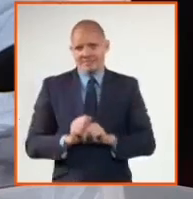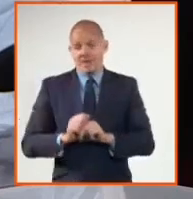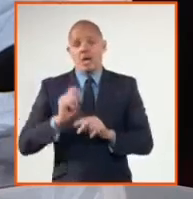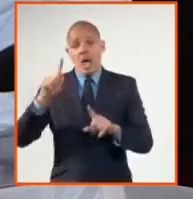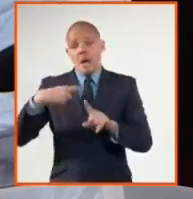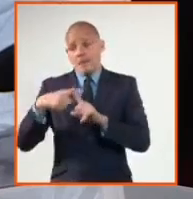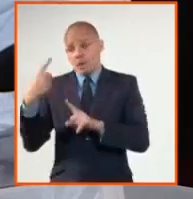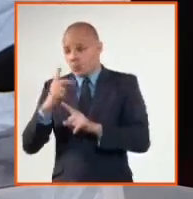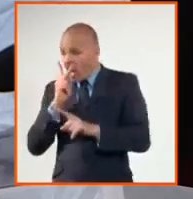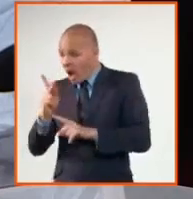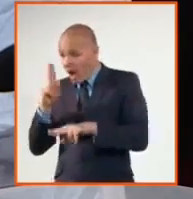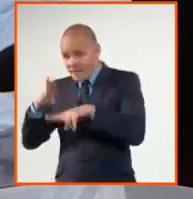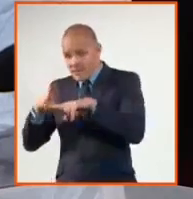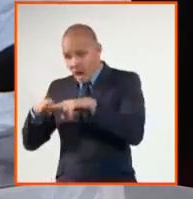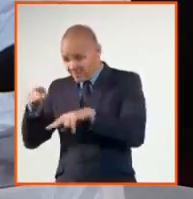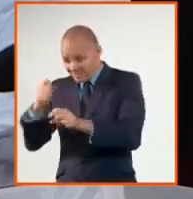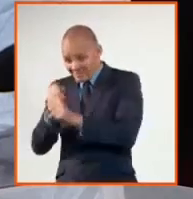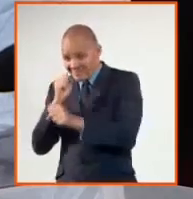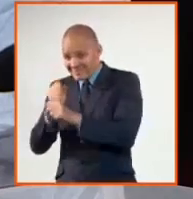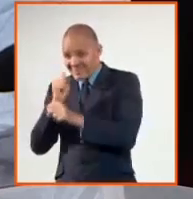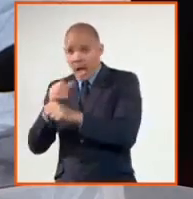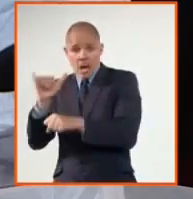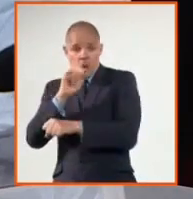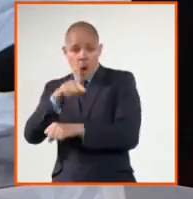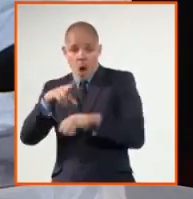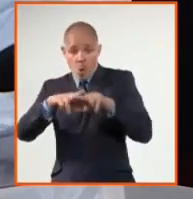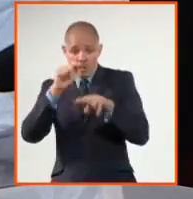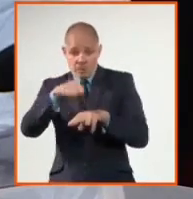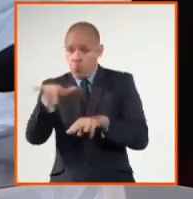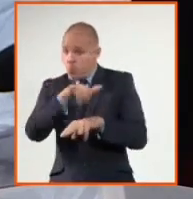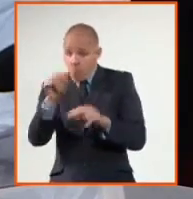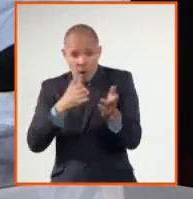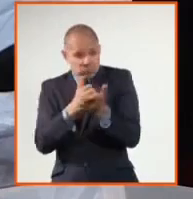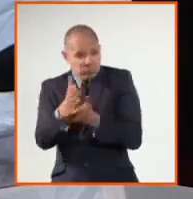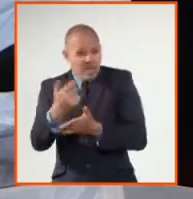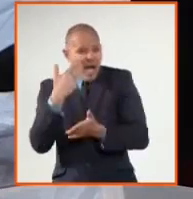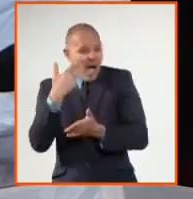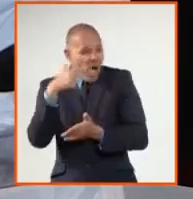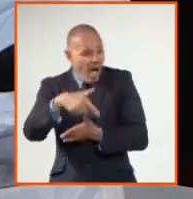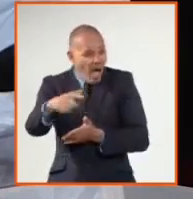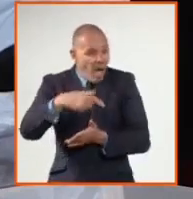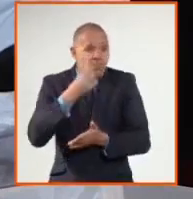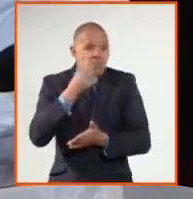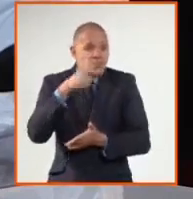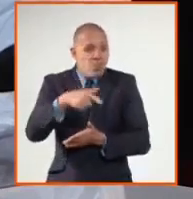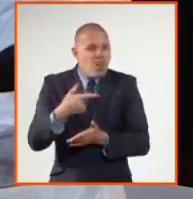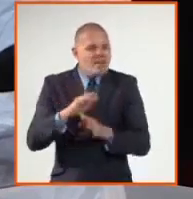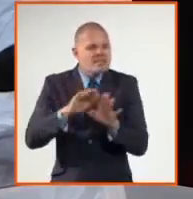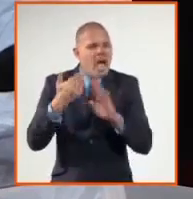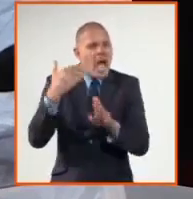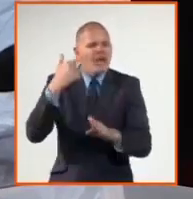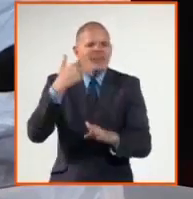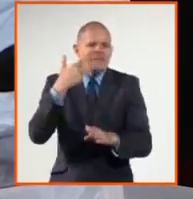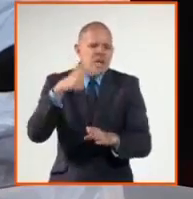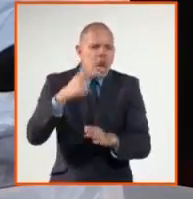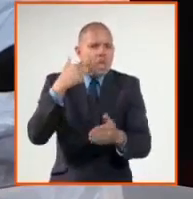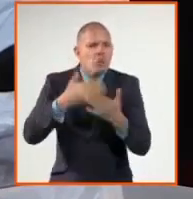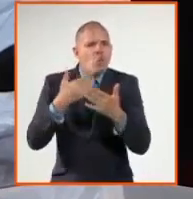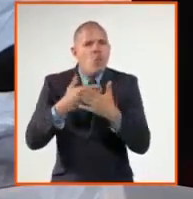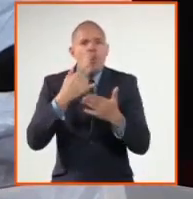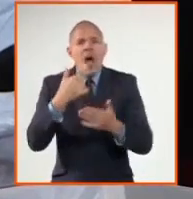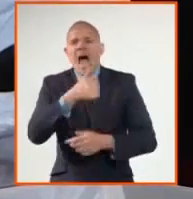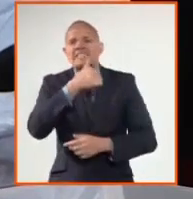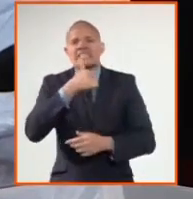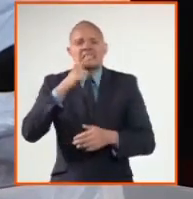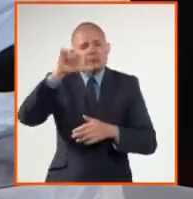en acciones se sigue estudiando se sigue profundizando en los eventos relacionados con la lubricación relacionados con el aceite